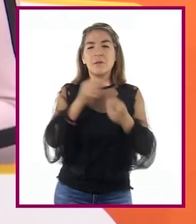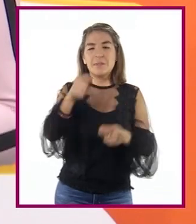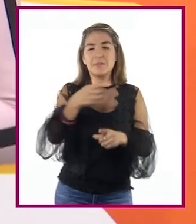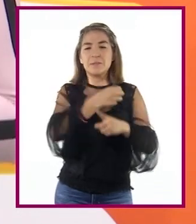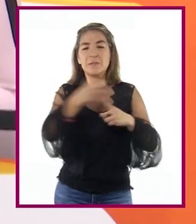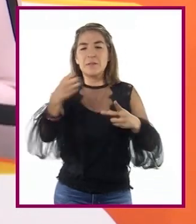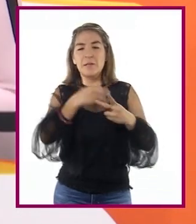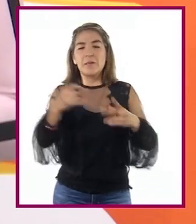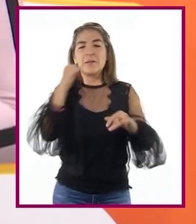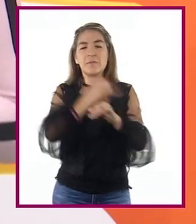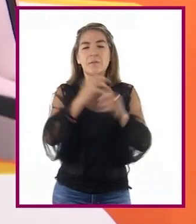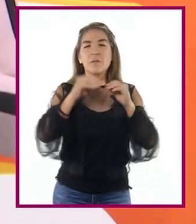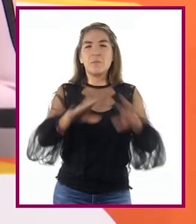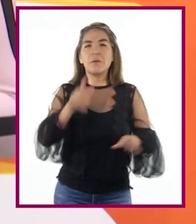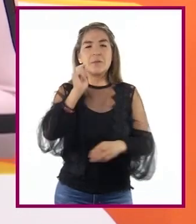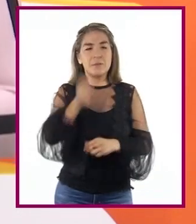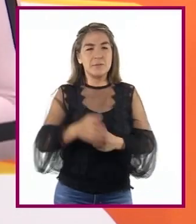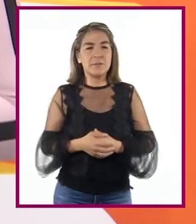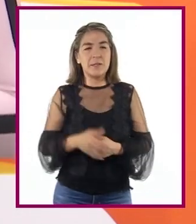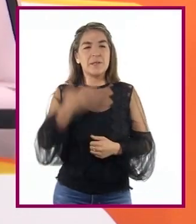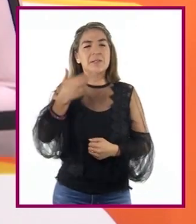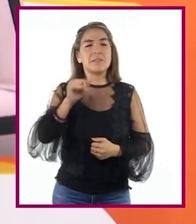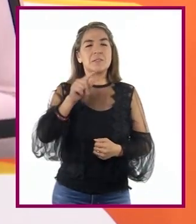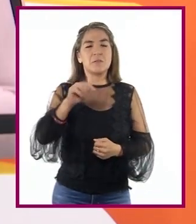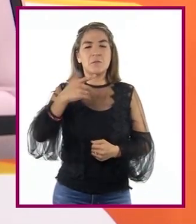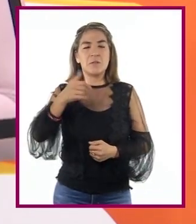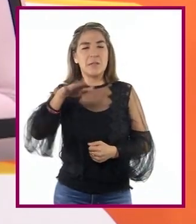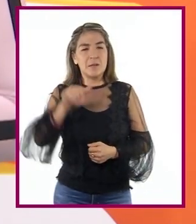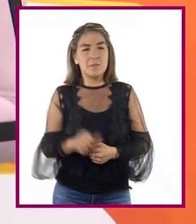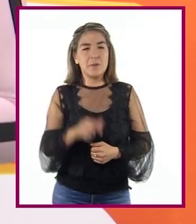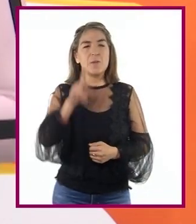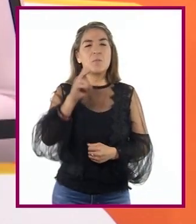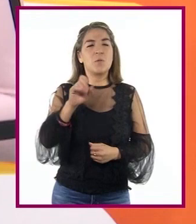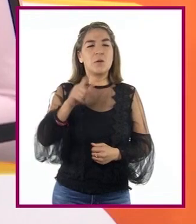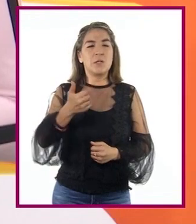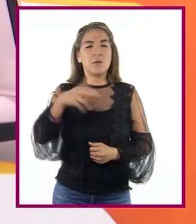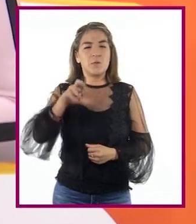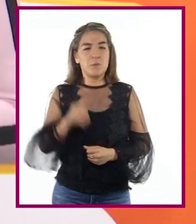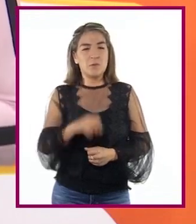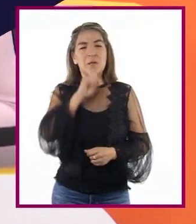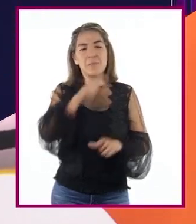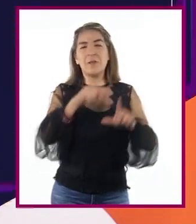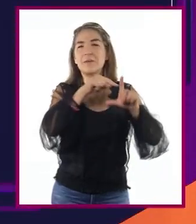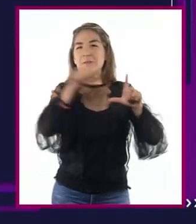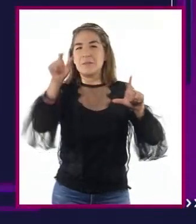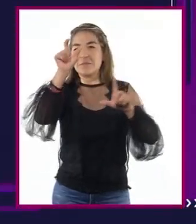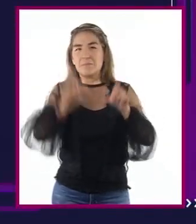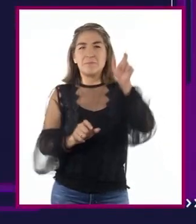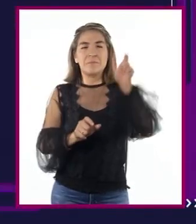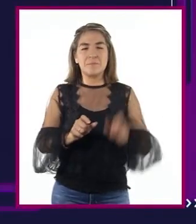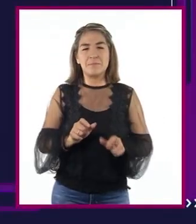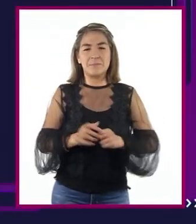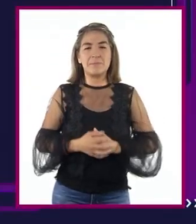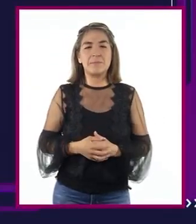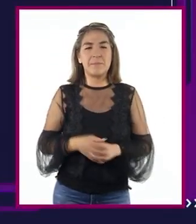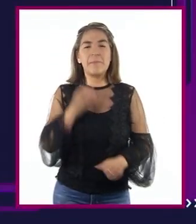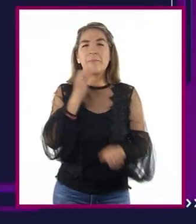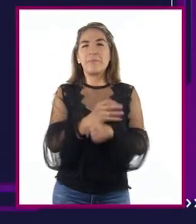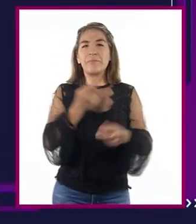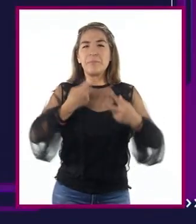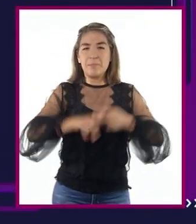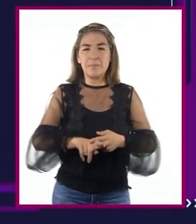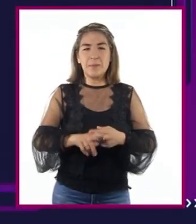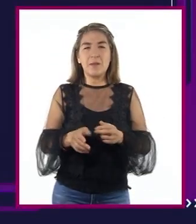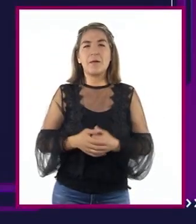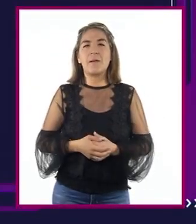de información, como son el histograma, el polígono de frecuencia y la gráfica de líneas. Comenzamos